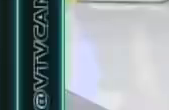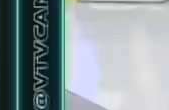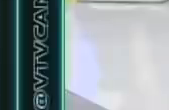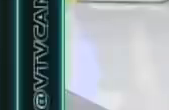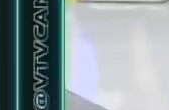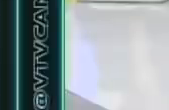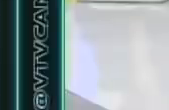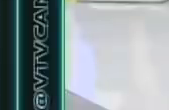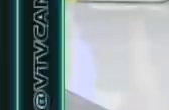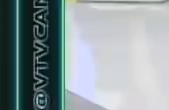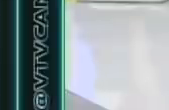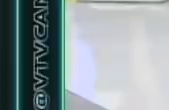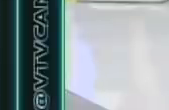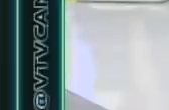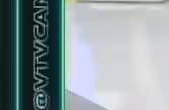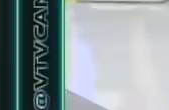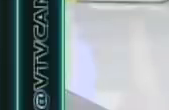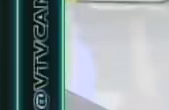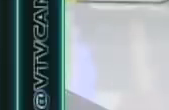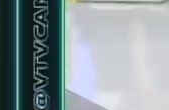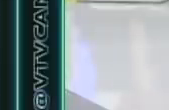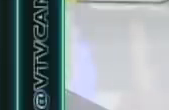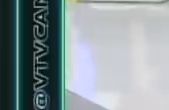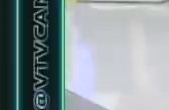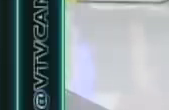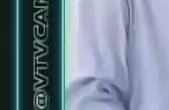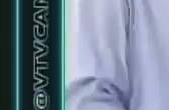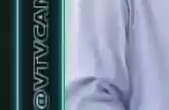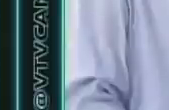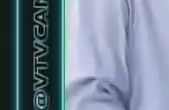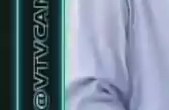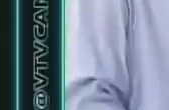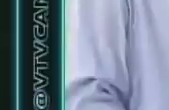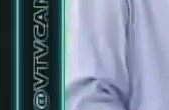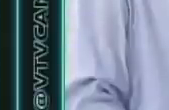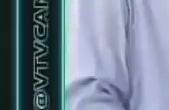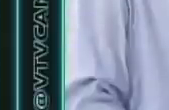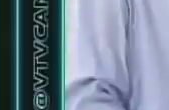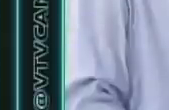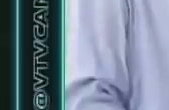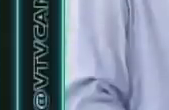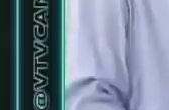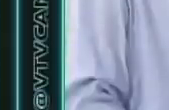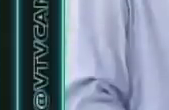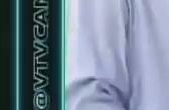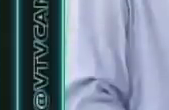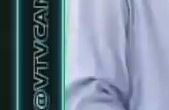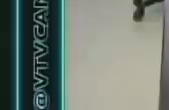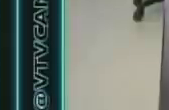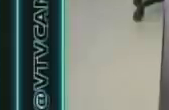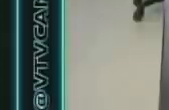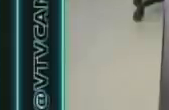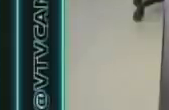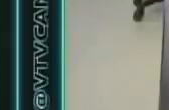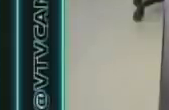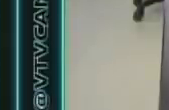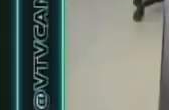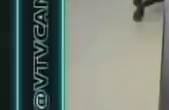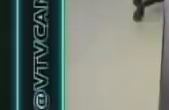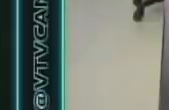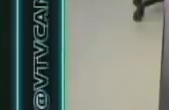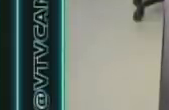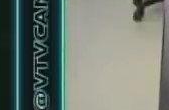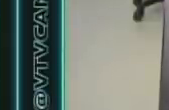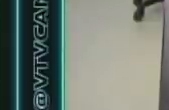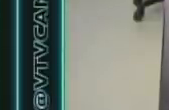a nuestro invitado el día de hoy, el diputado Jesús Farías, economista, presidente de la Comisión Permanente de Economía, Finanzas y Desarrollo Nacional de la Asamblea Nacional. ¿Cómo está? Buenos